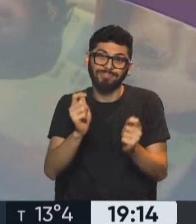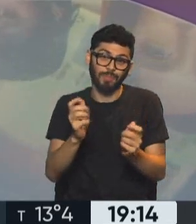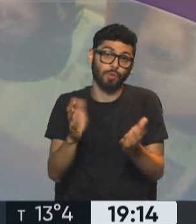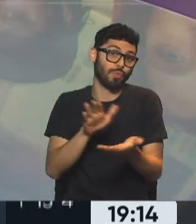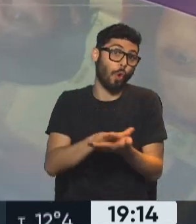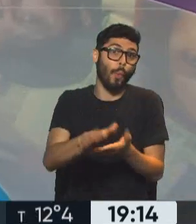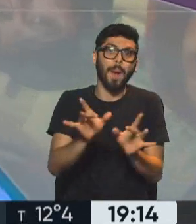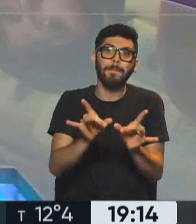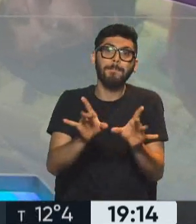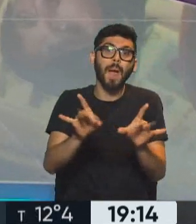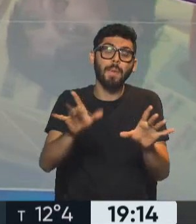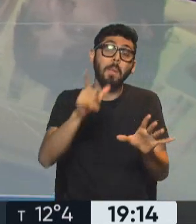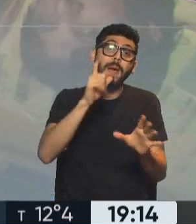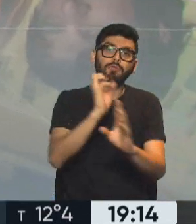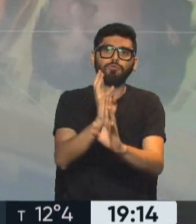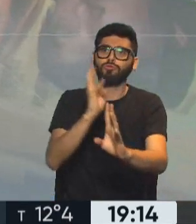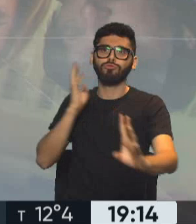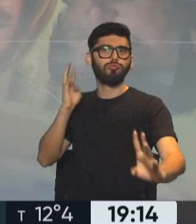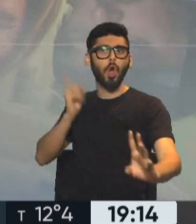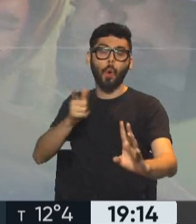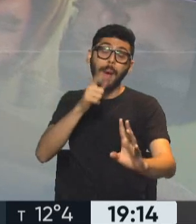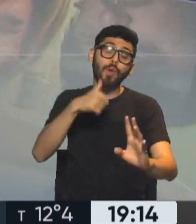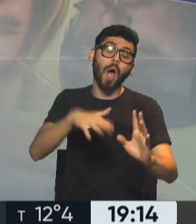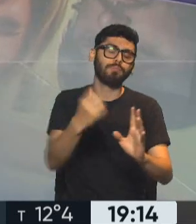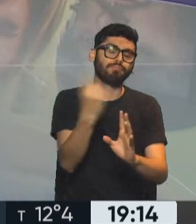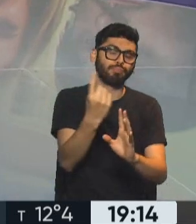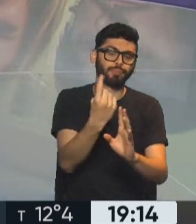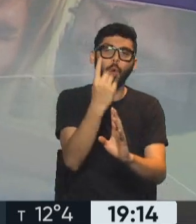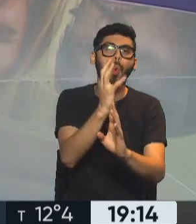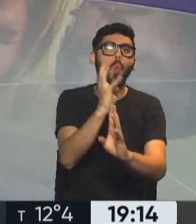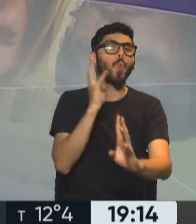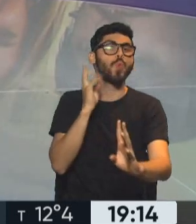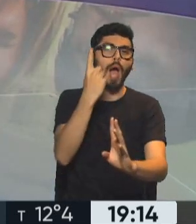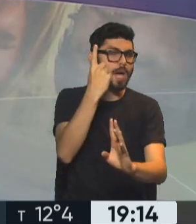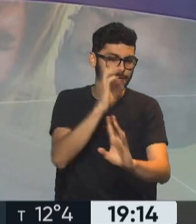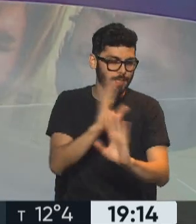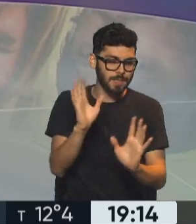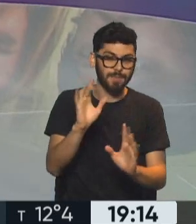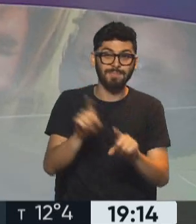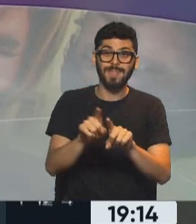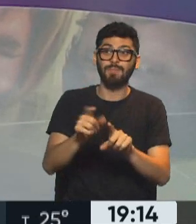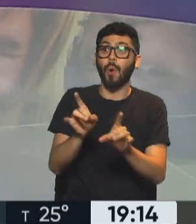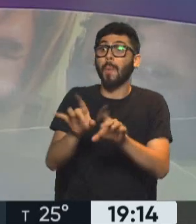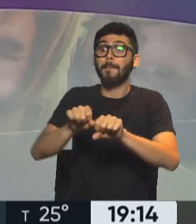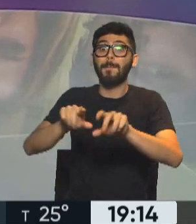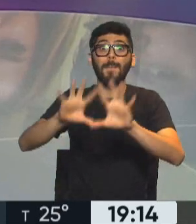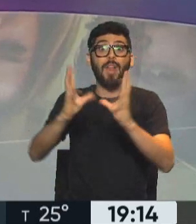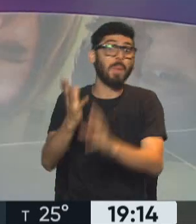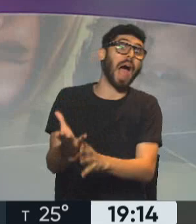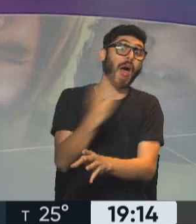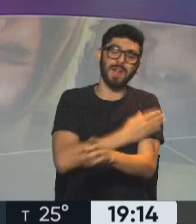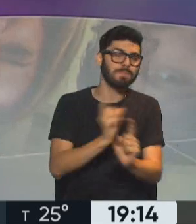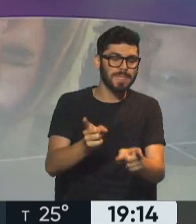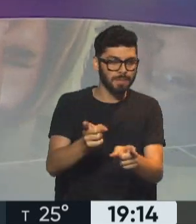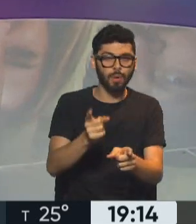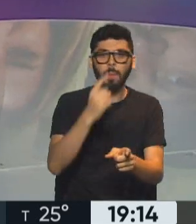Se supone que no habrá largas colas. Esta vez será más ágil, habrá una sola cola, decíamos antes, como en las elecciones prepandemia. Pero hablemos de los que serán